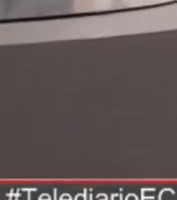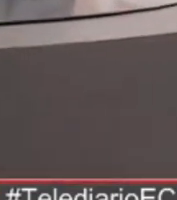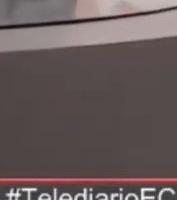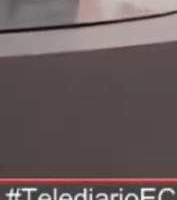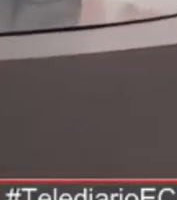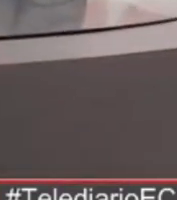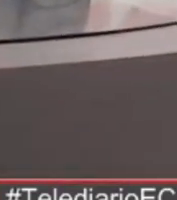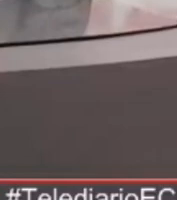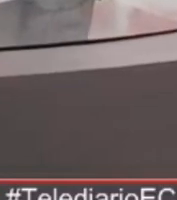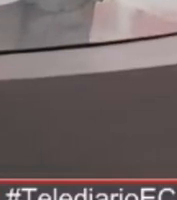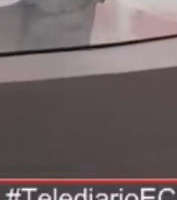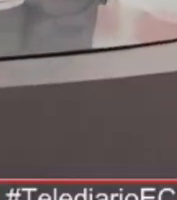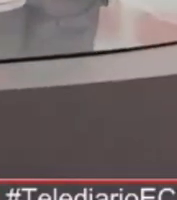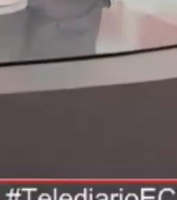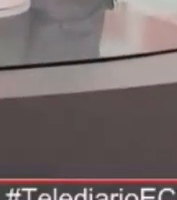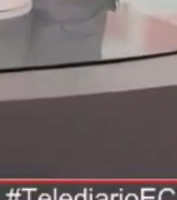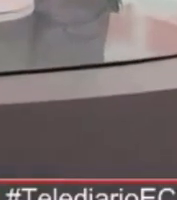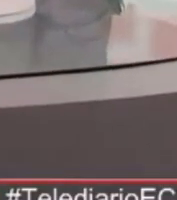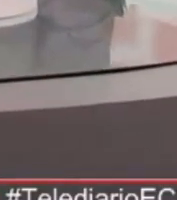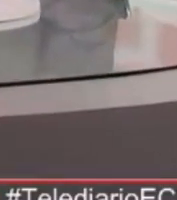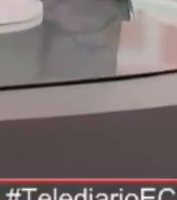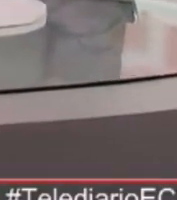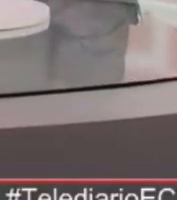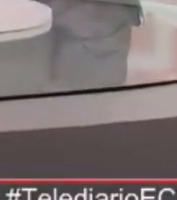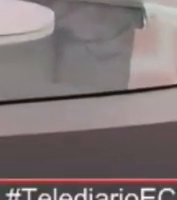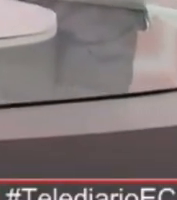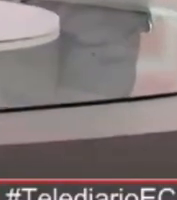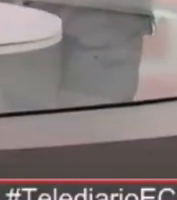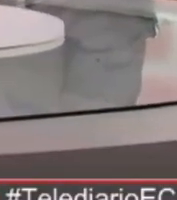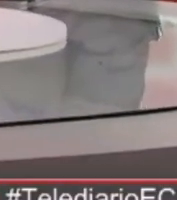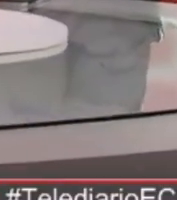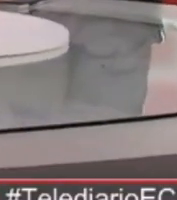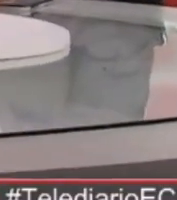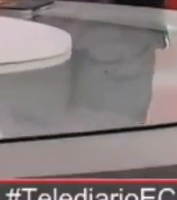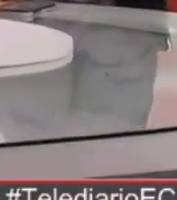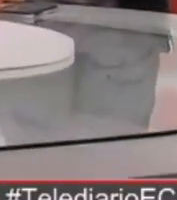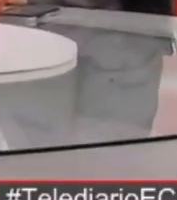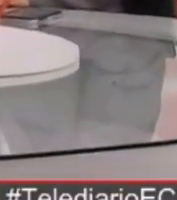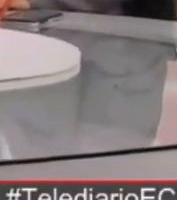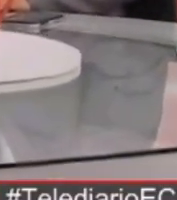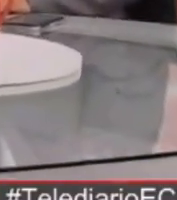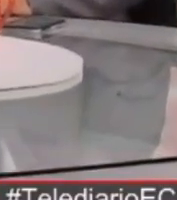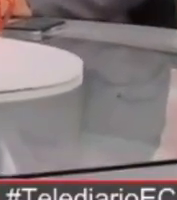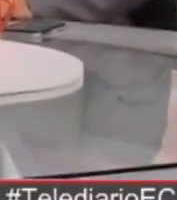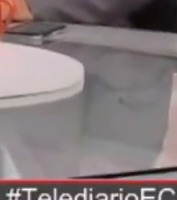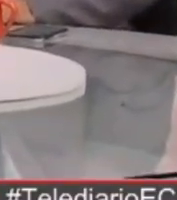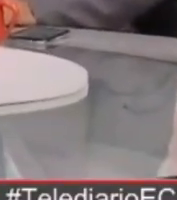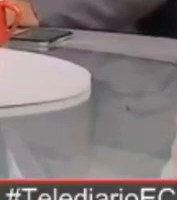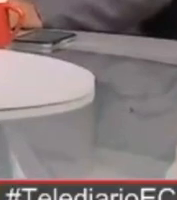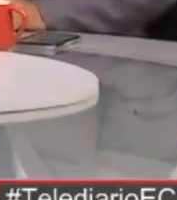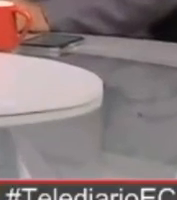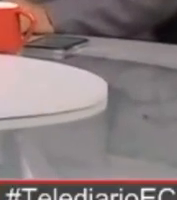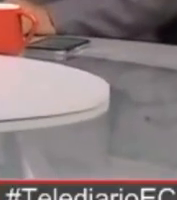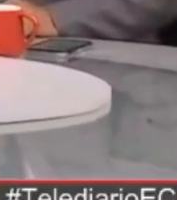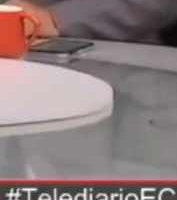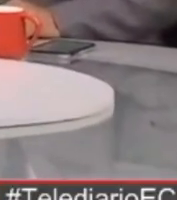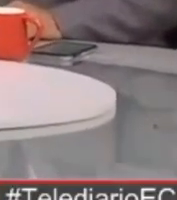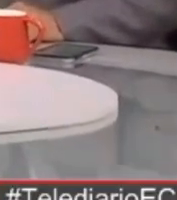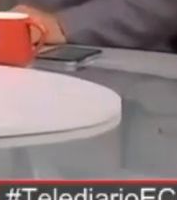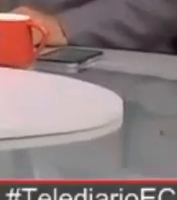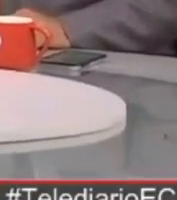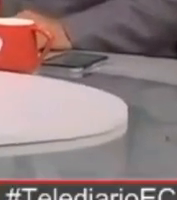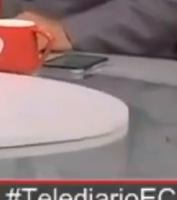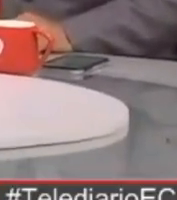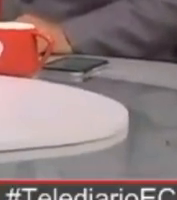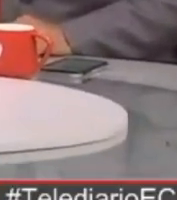a lo largo y ancho de nuestra provincia pero también iniciamos desde el cantón otavalo en donde celebramos el pawkar